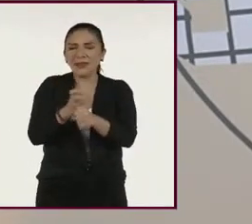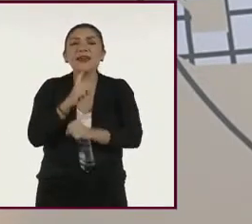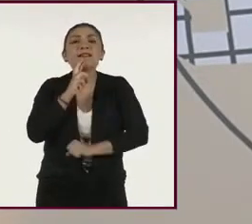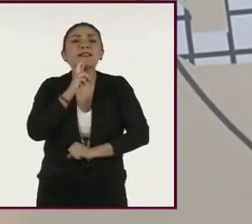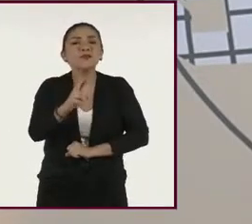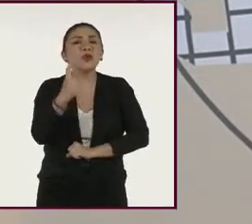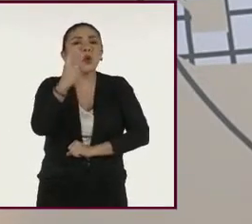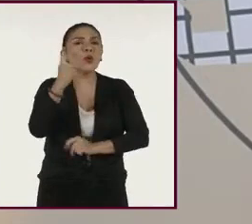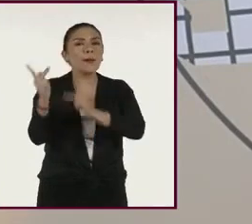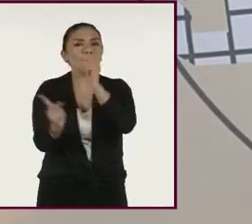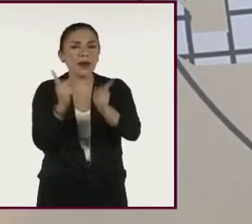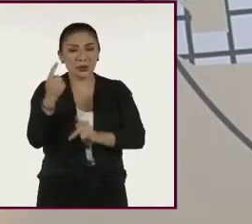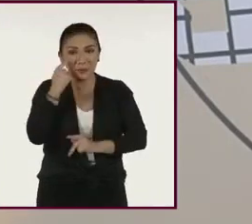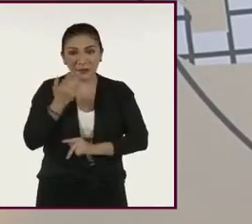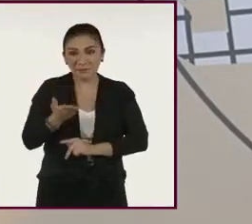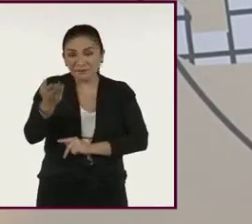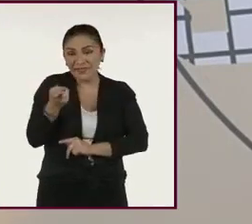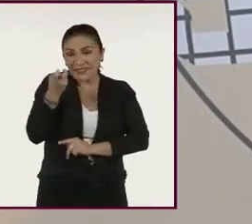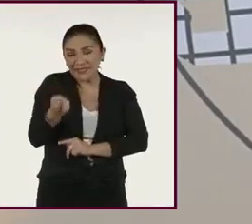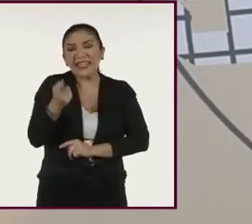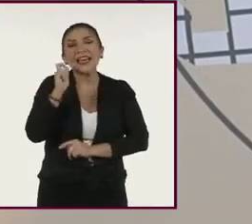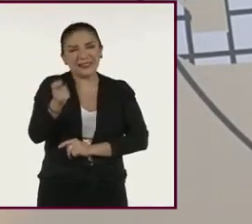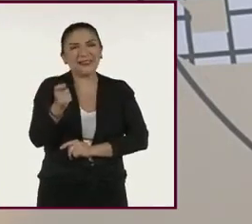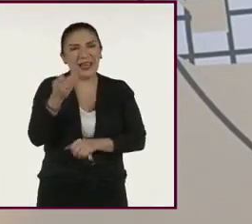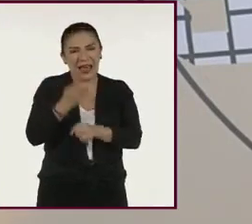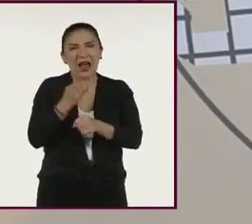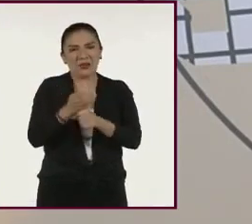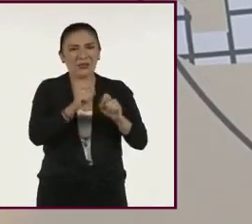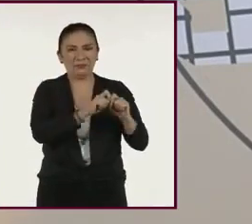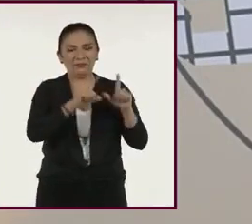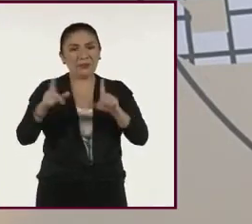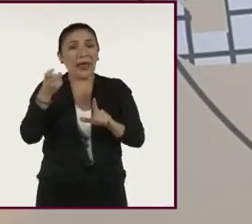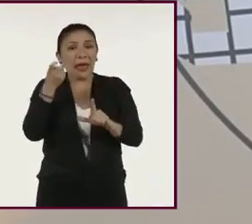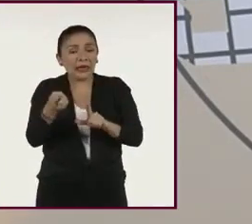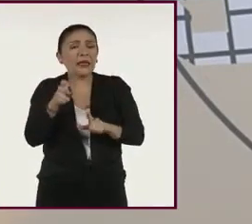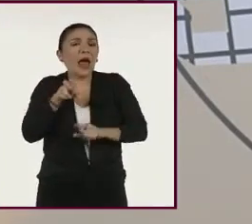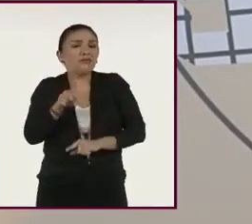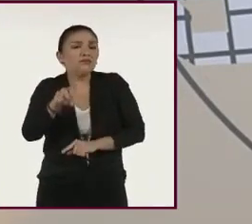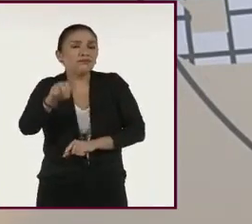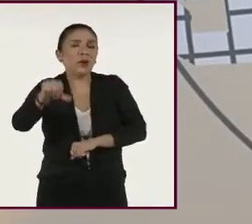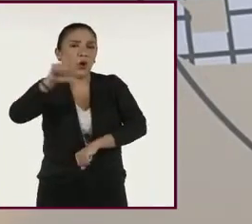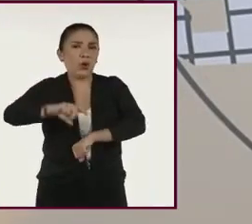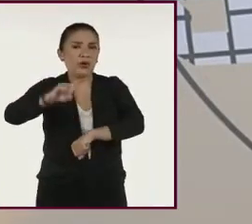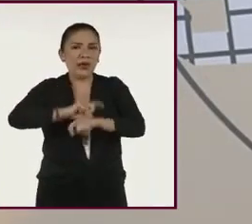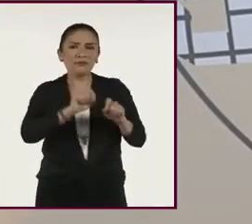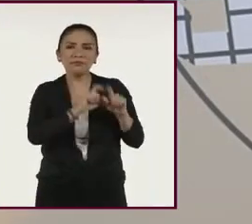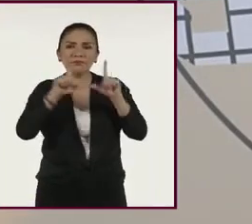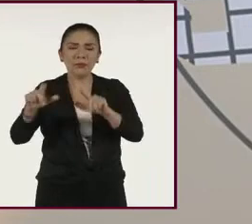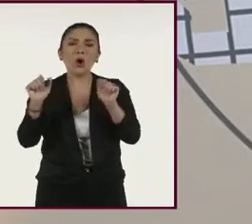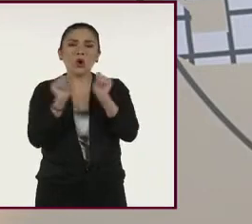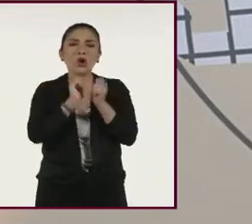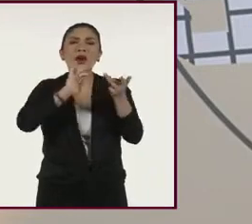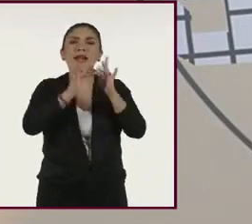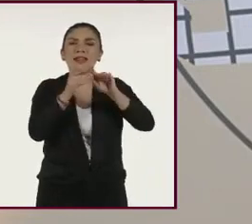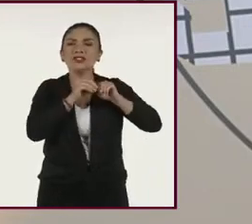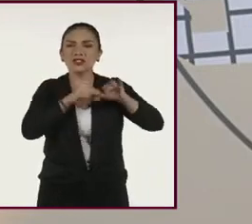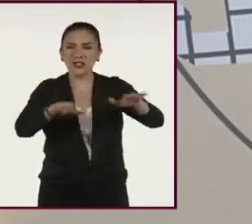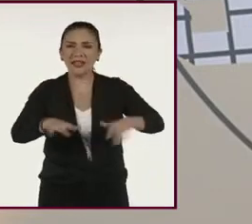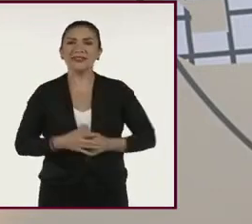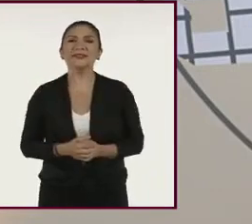la siguiente pregunta detonadora que va a aparecer a lo largo de la transmisión a través de nuestras redes